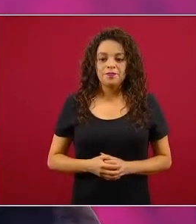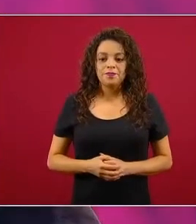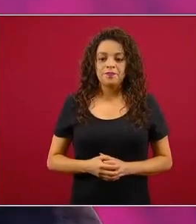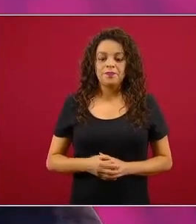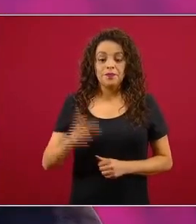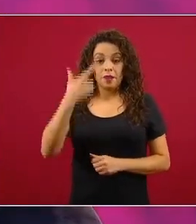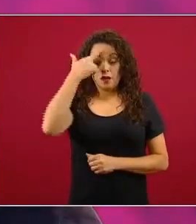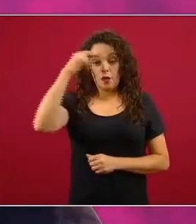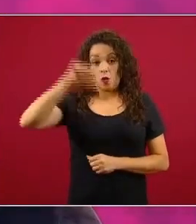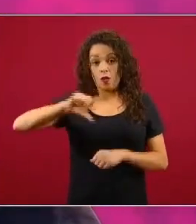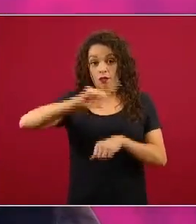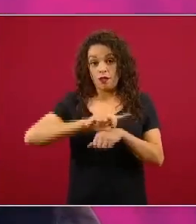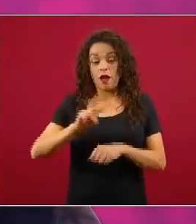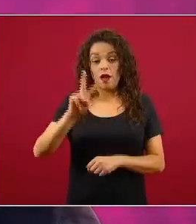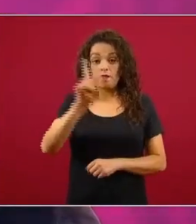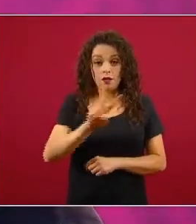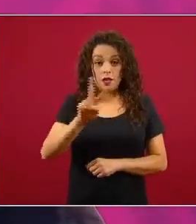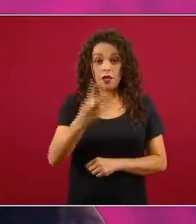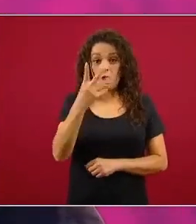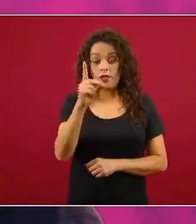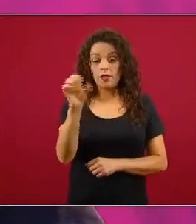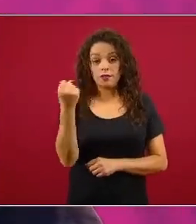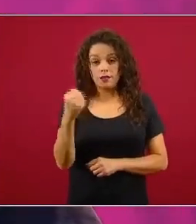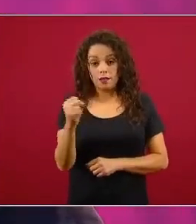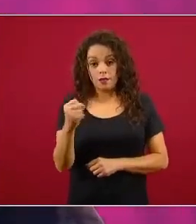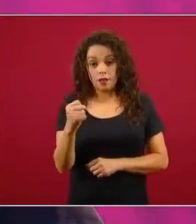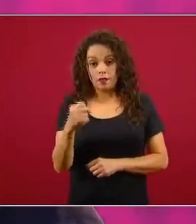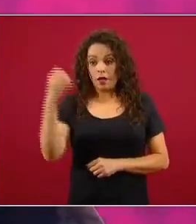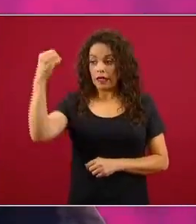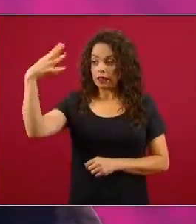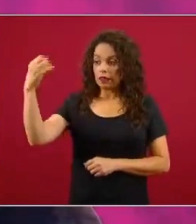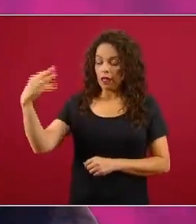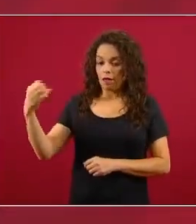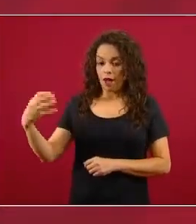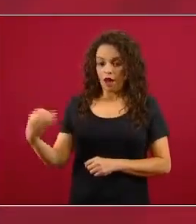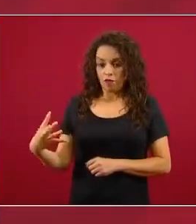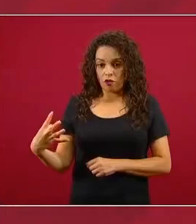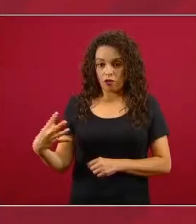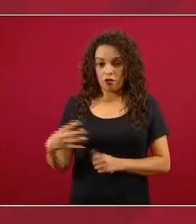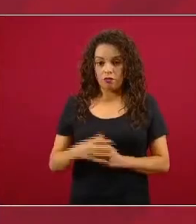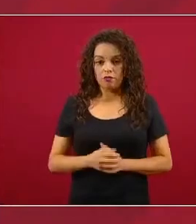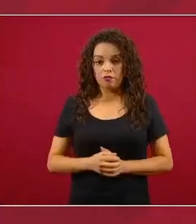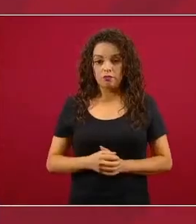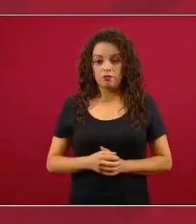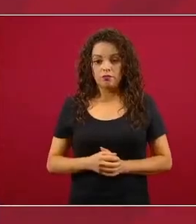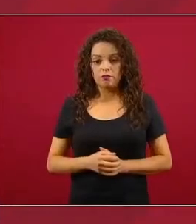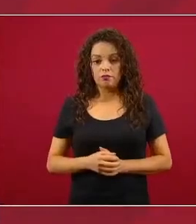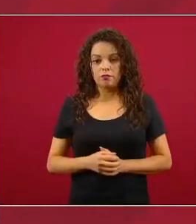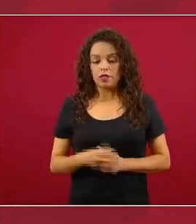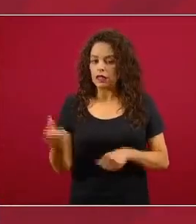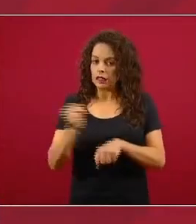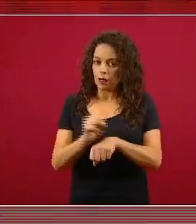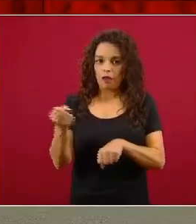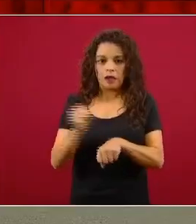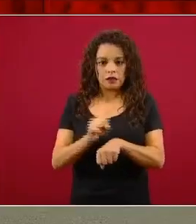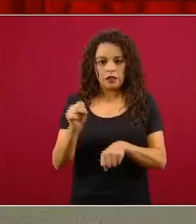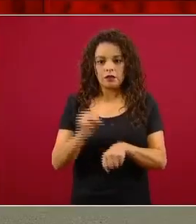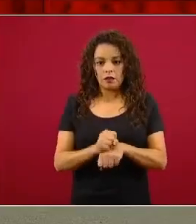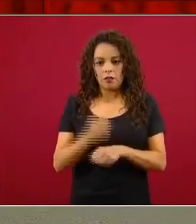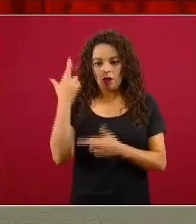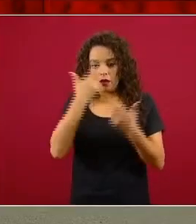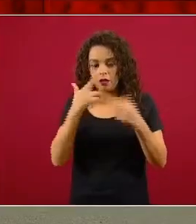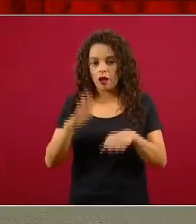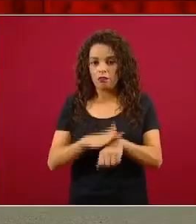es viernes 4 de septiembre, el semáforo de riesgo COVID lo evaluamos todas las semanas, pero no